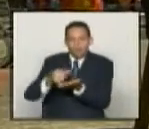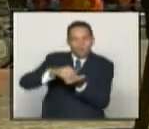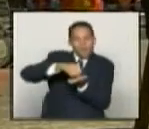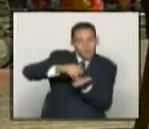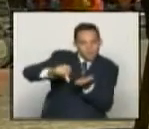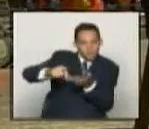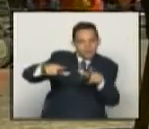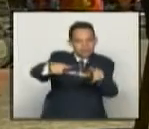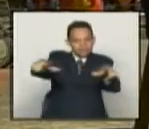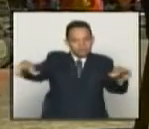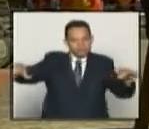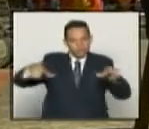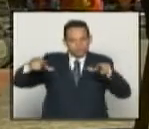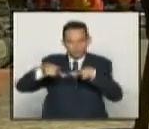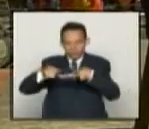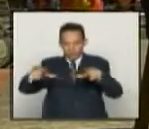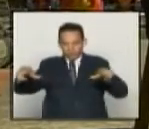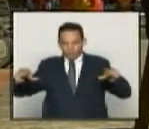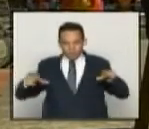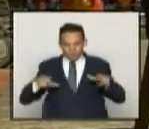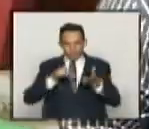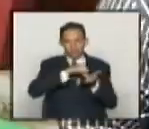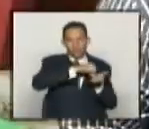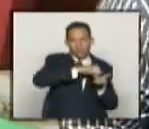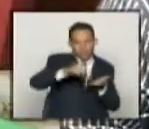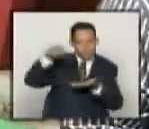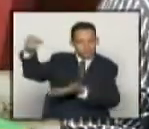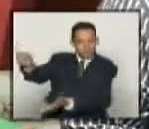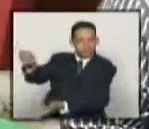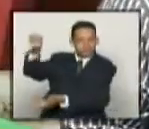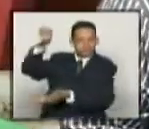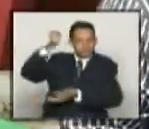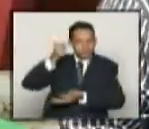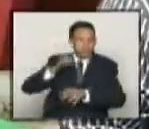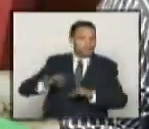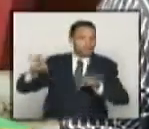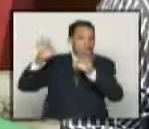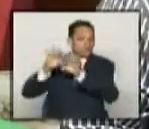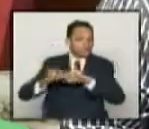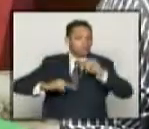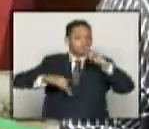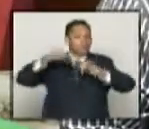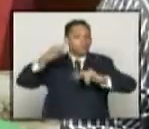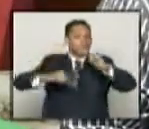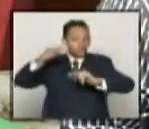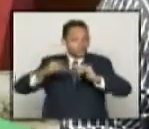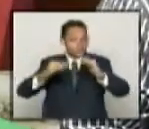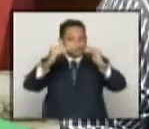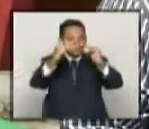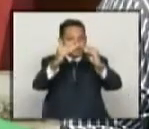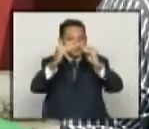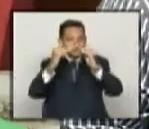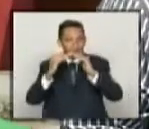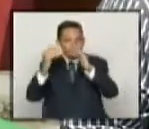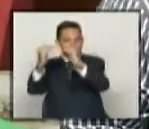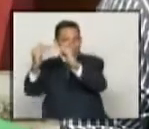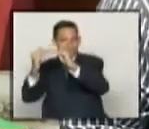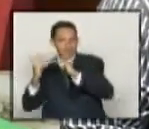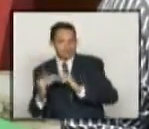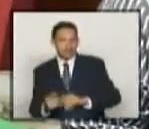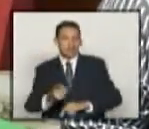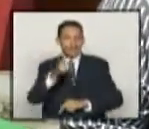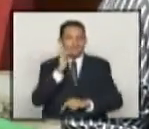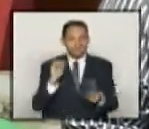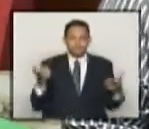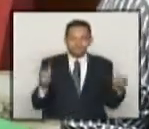lotes y poder acceder a esos recursos del gobierno nacional que son tan importantes. porque como en todo el departamento hay mucho déficit